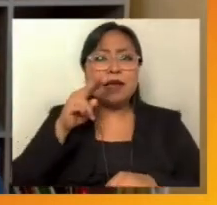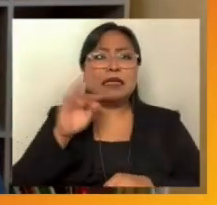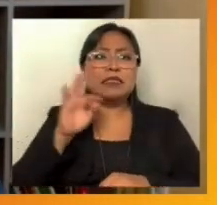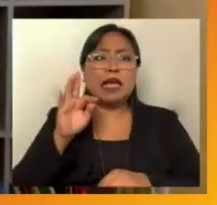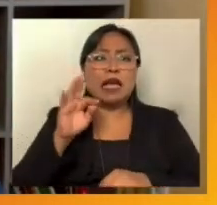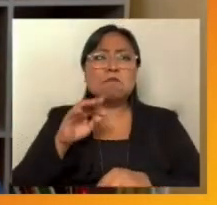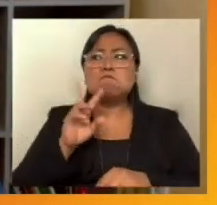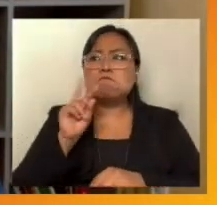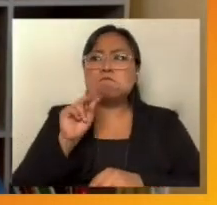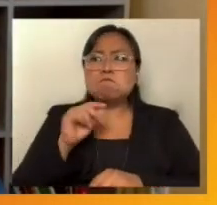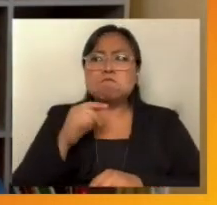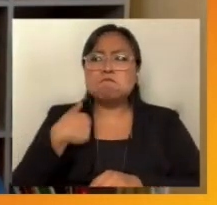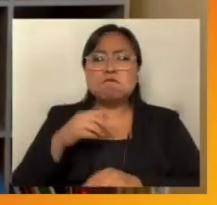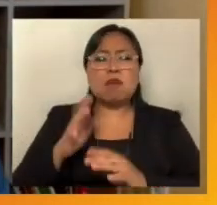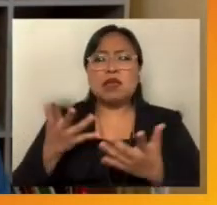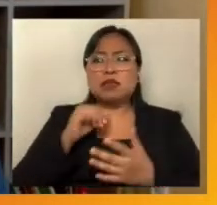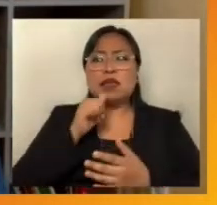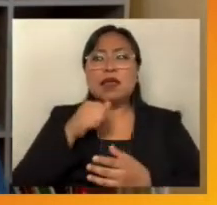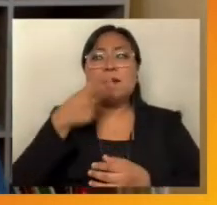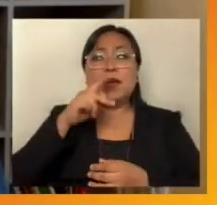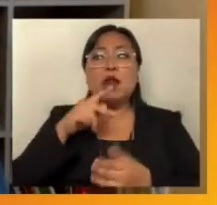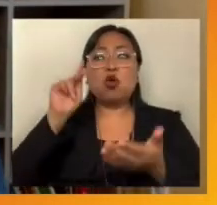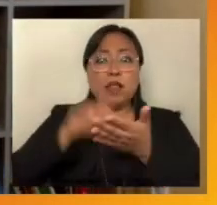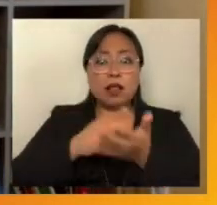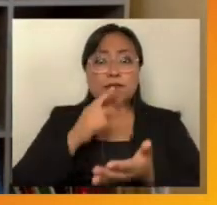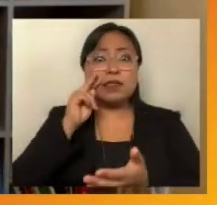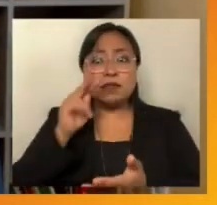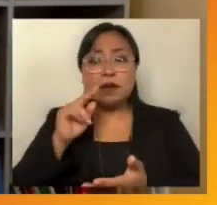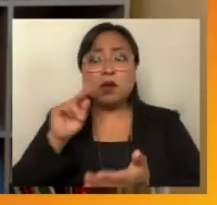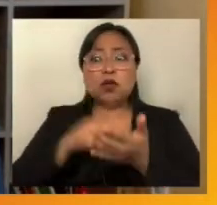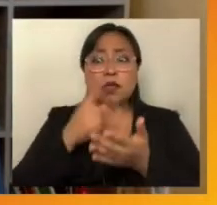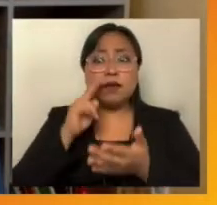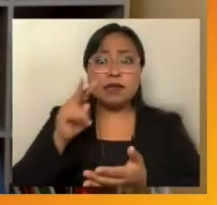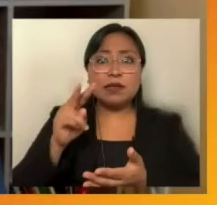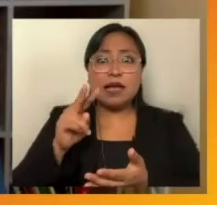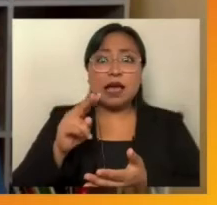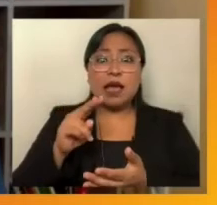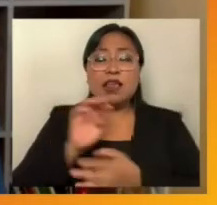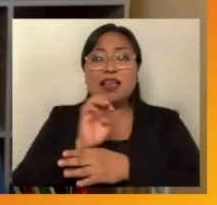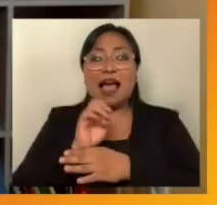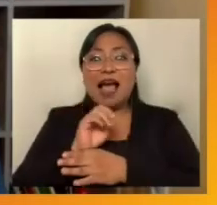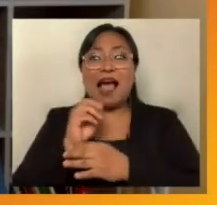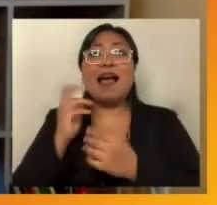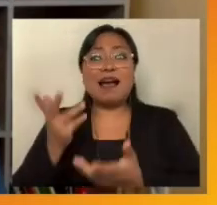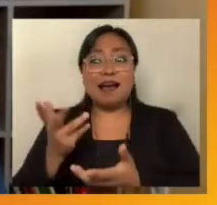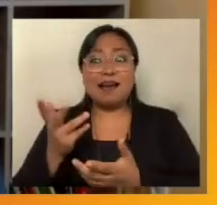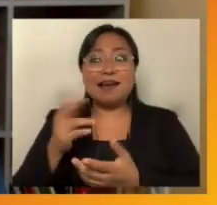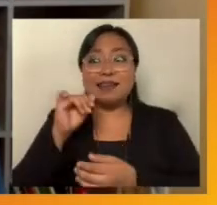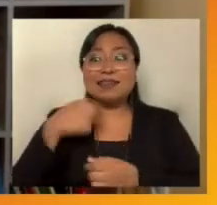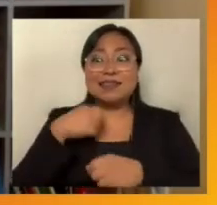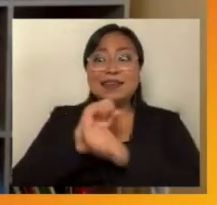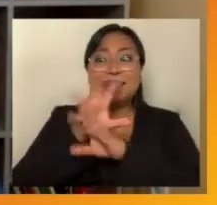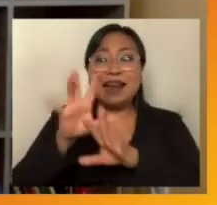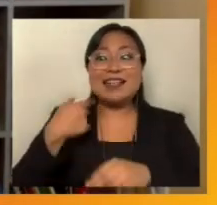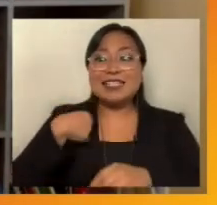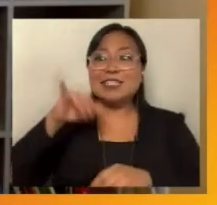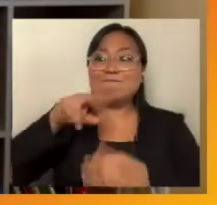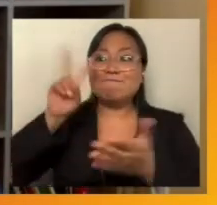varias veces, estaré diciendo, ah, ¿de verdad merece la pena esta